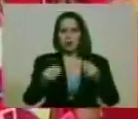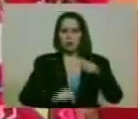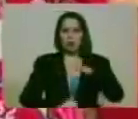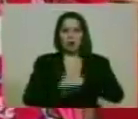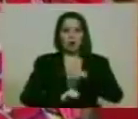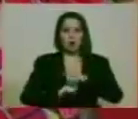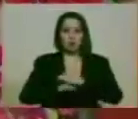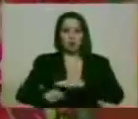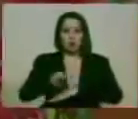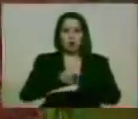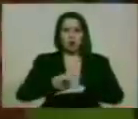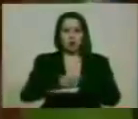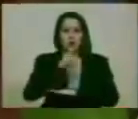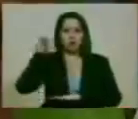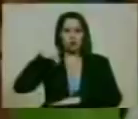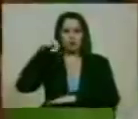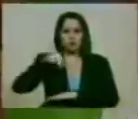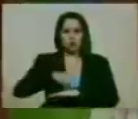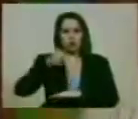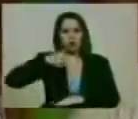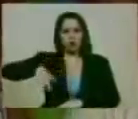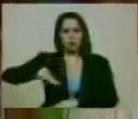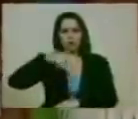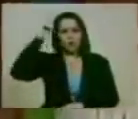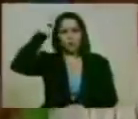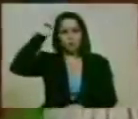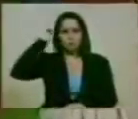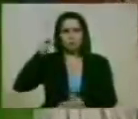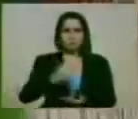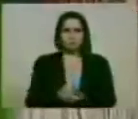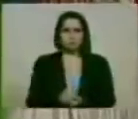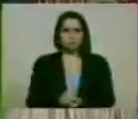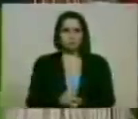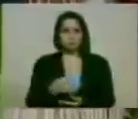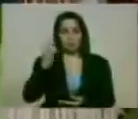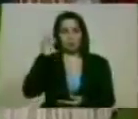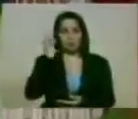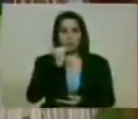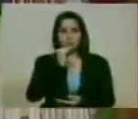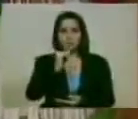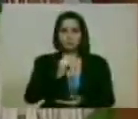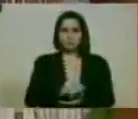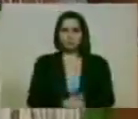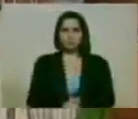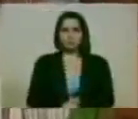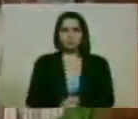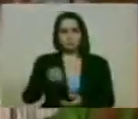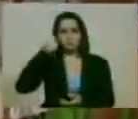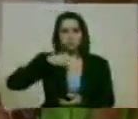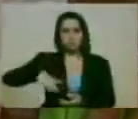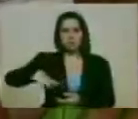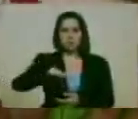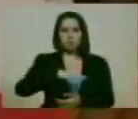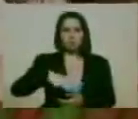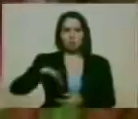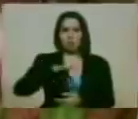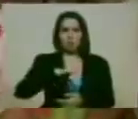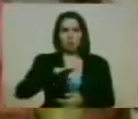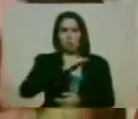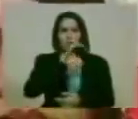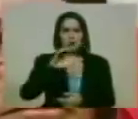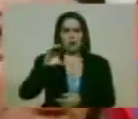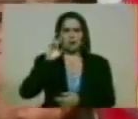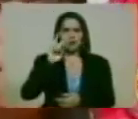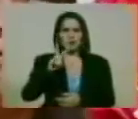Ejecutivo Nacional a los pueblos originarios. De la ciudadana Fedra Velázquez, del pueblo Cariña, delegada